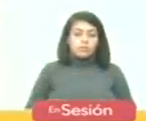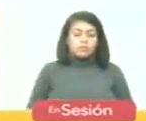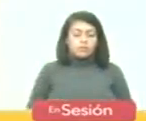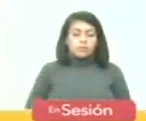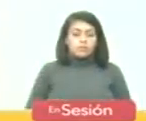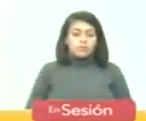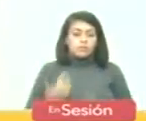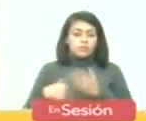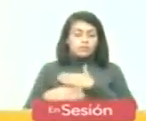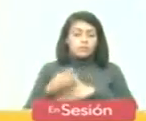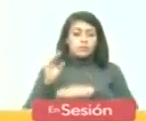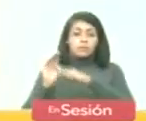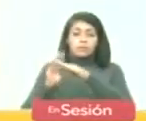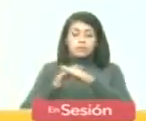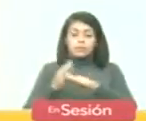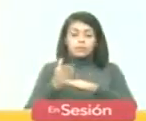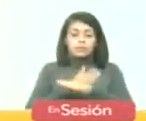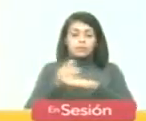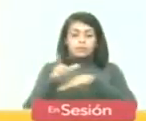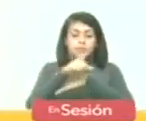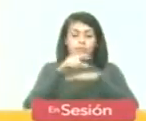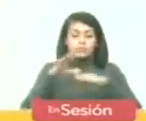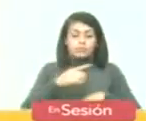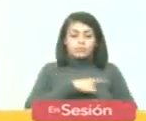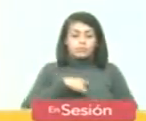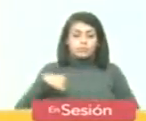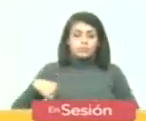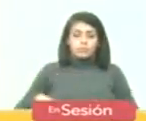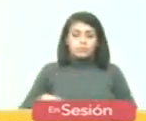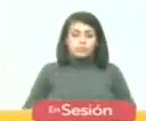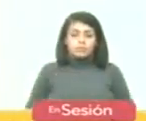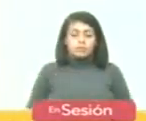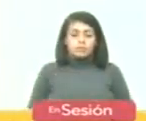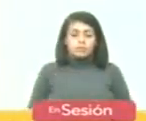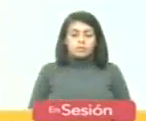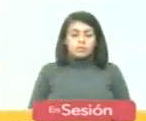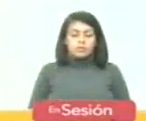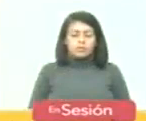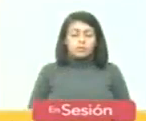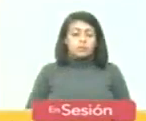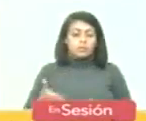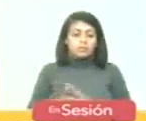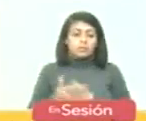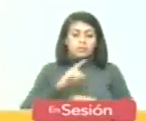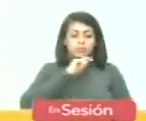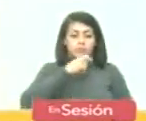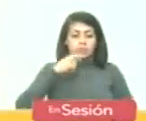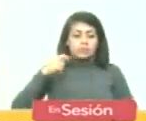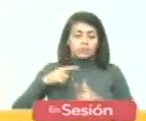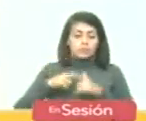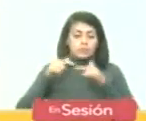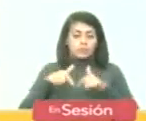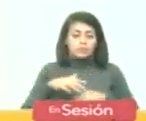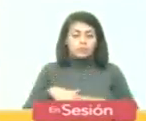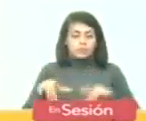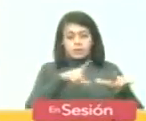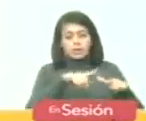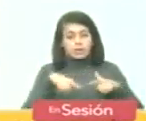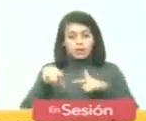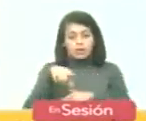porque fue sin consentimiento del gobierno de China, sobre la base de que Taiwán es